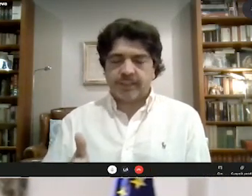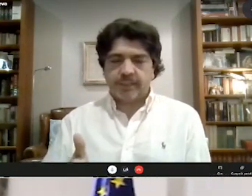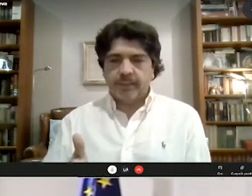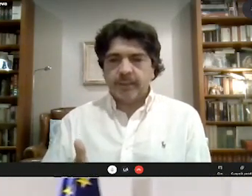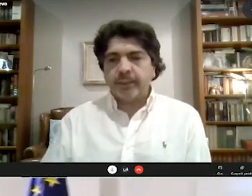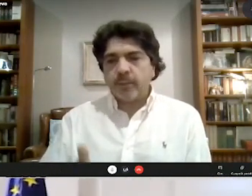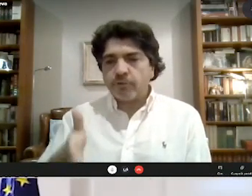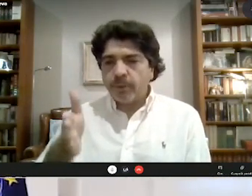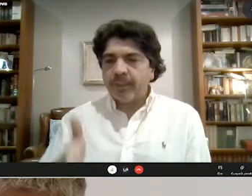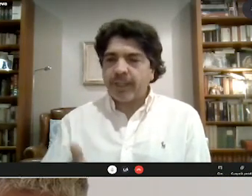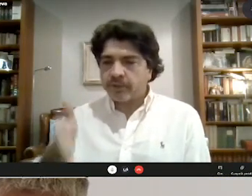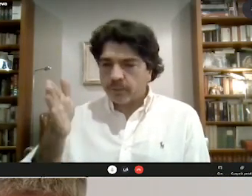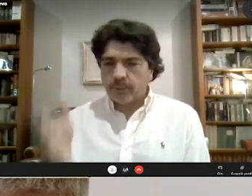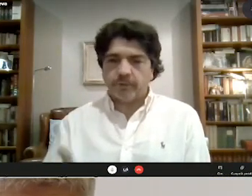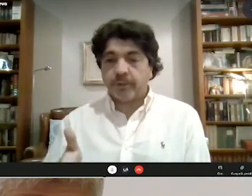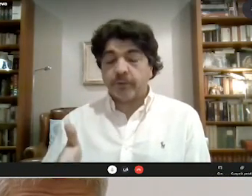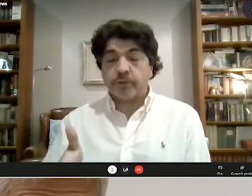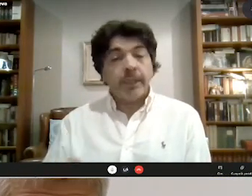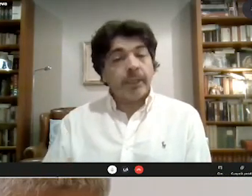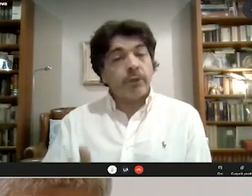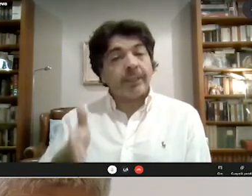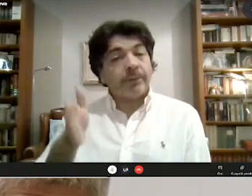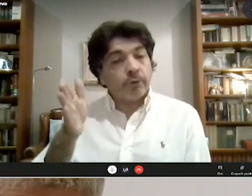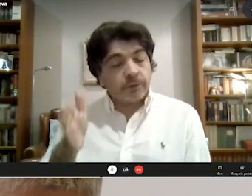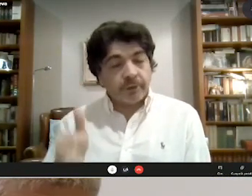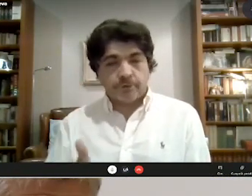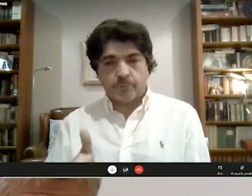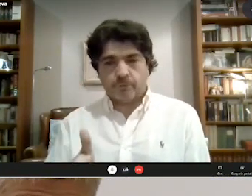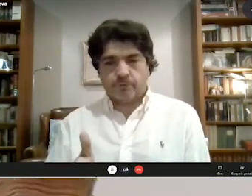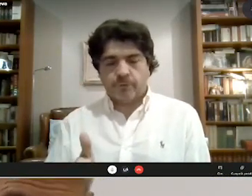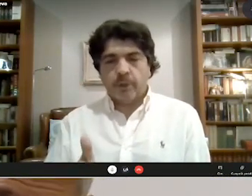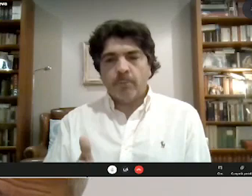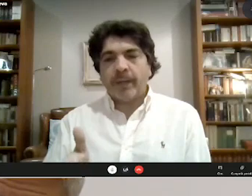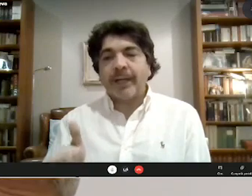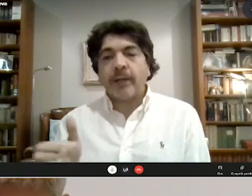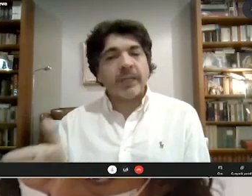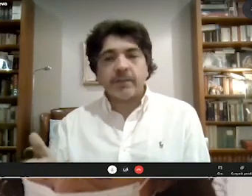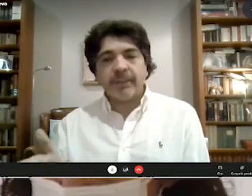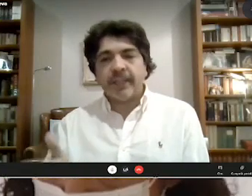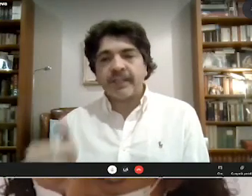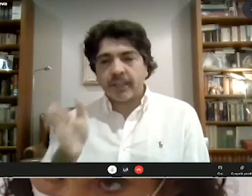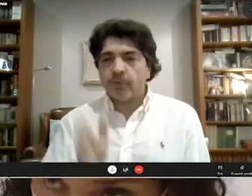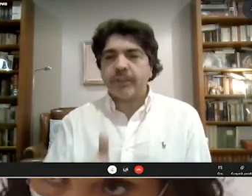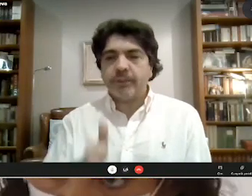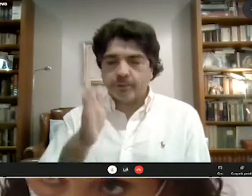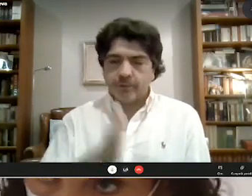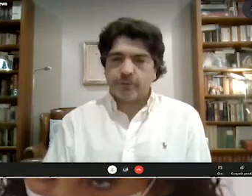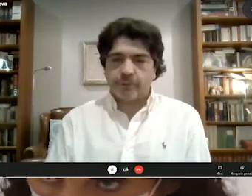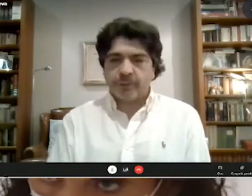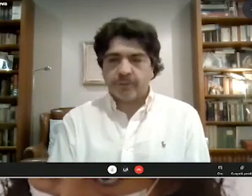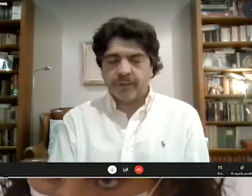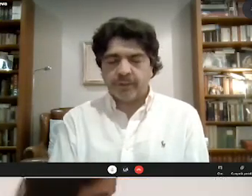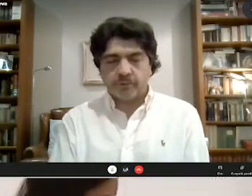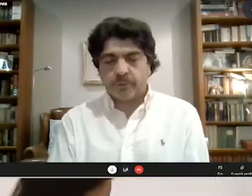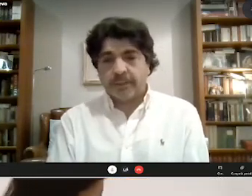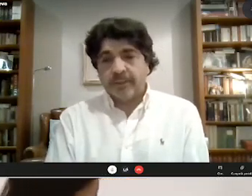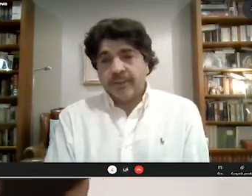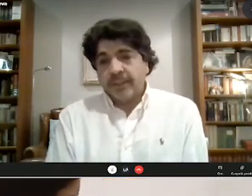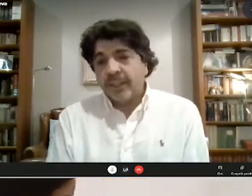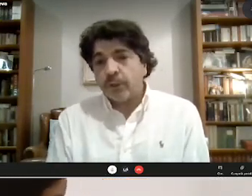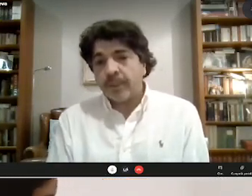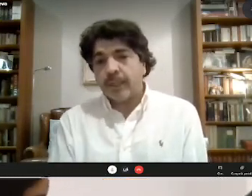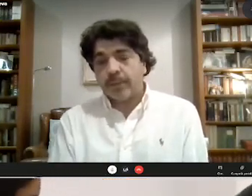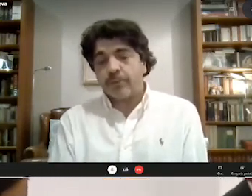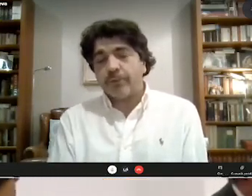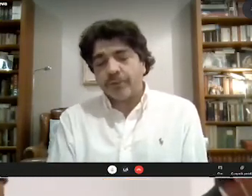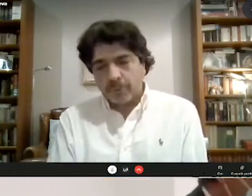todos los meses. Y tenemos un nivel de gastos de 1.200. Y nos dan 200 euros. Para cambiar las ventanas seguimos teniendo 200 euros de déficit estructural.